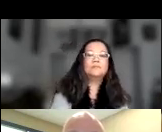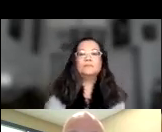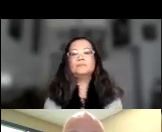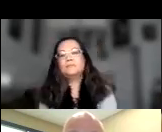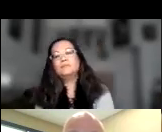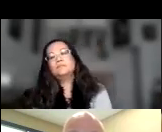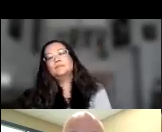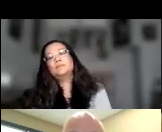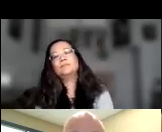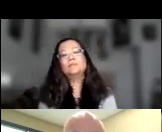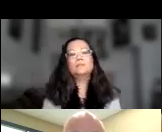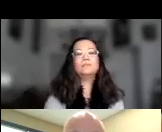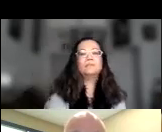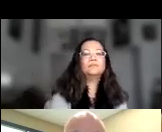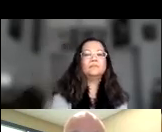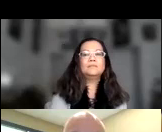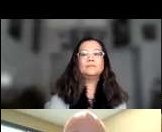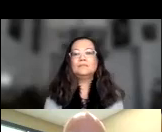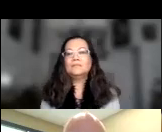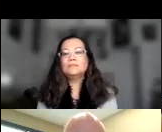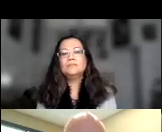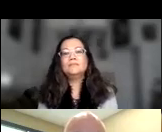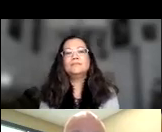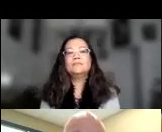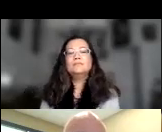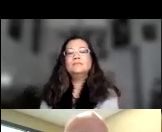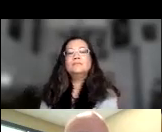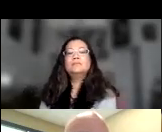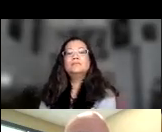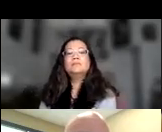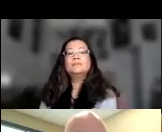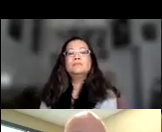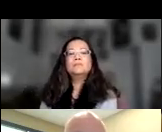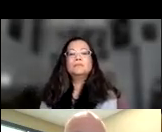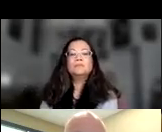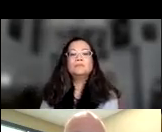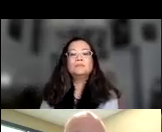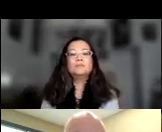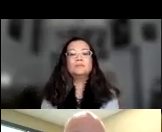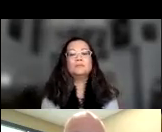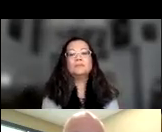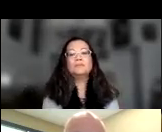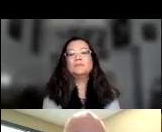las barreras lingüísticas, las barreras culturales, la dificultad de programación, el aislamiento